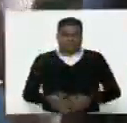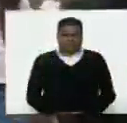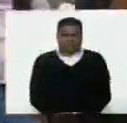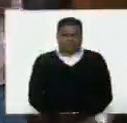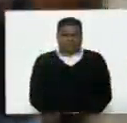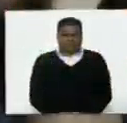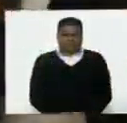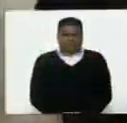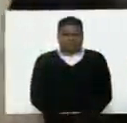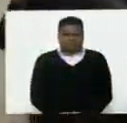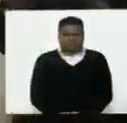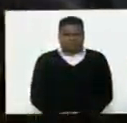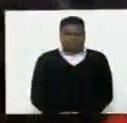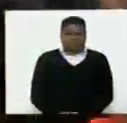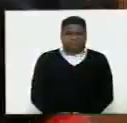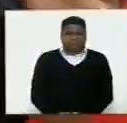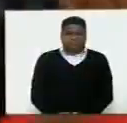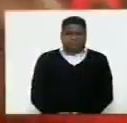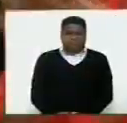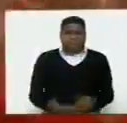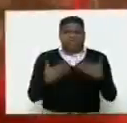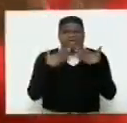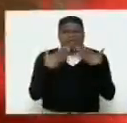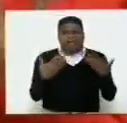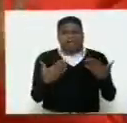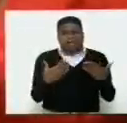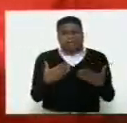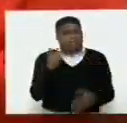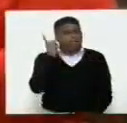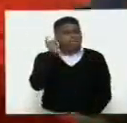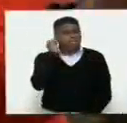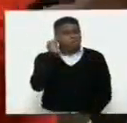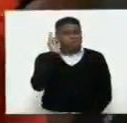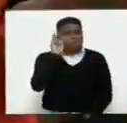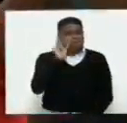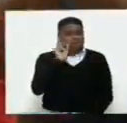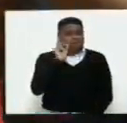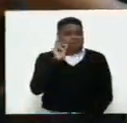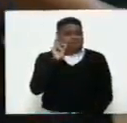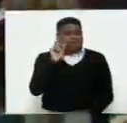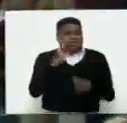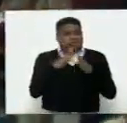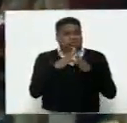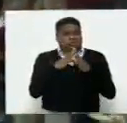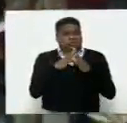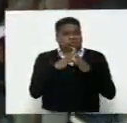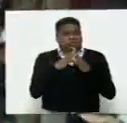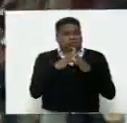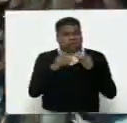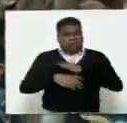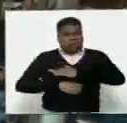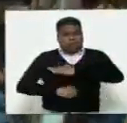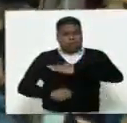Gracias, Marisa Torres, facilitadora del Plan Nacional de Parto Humanizado.